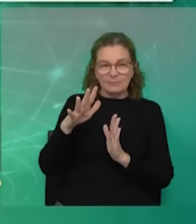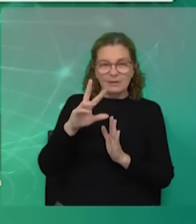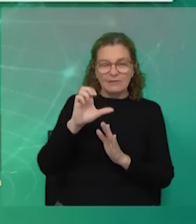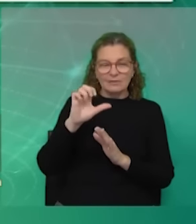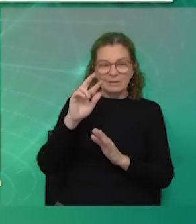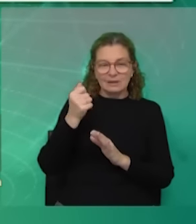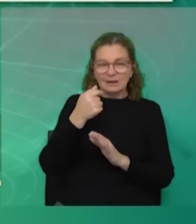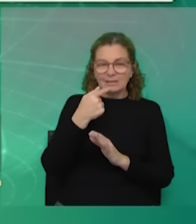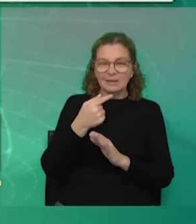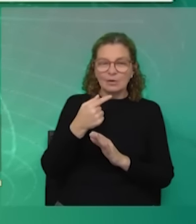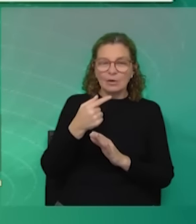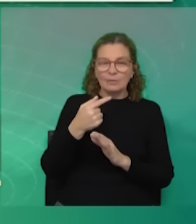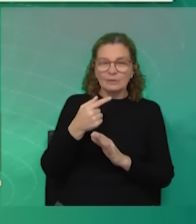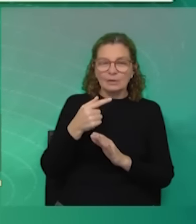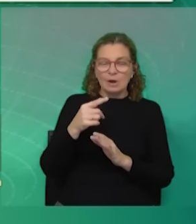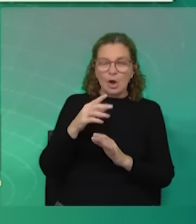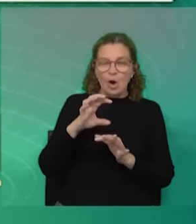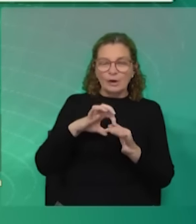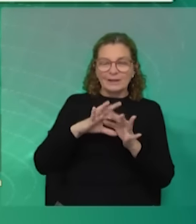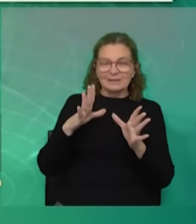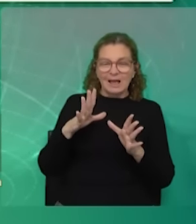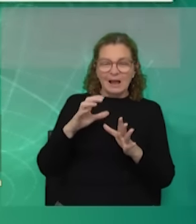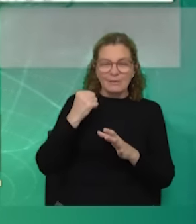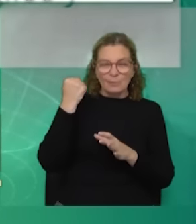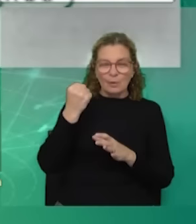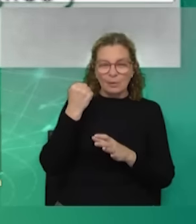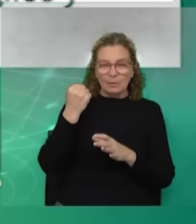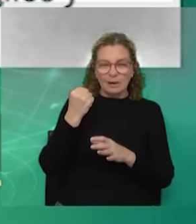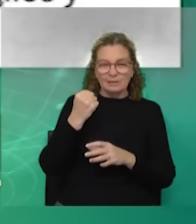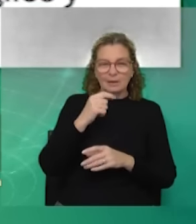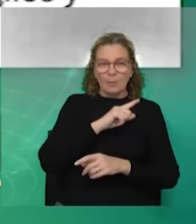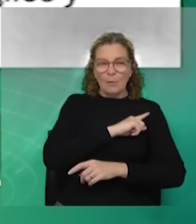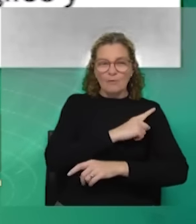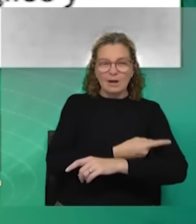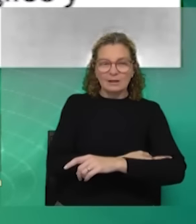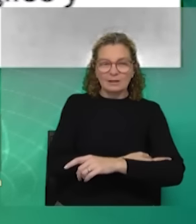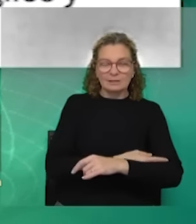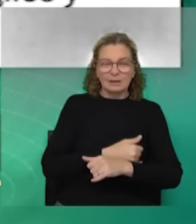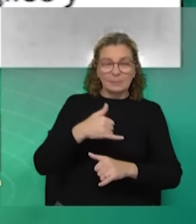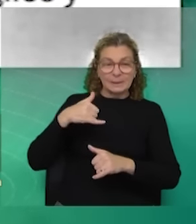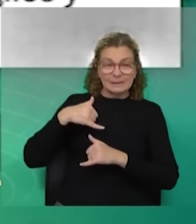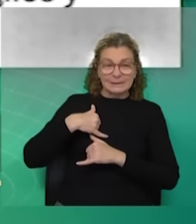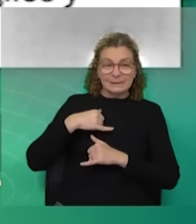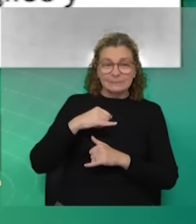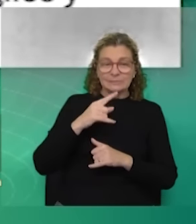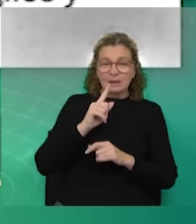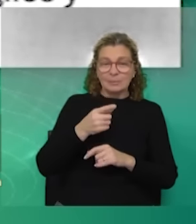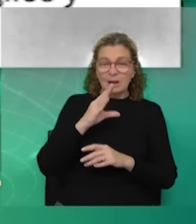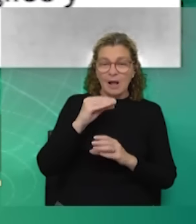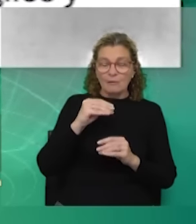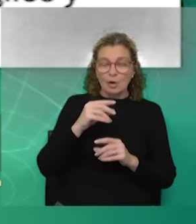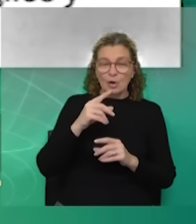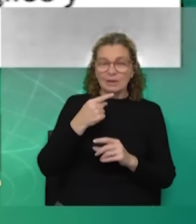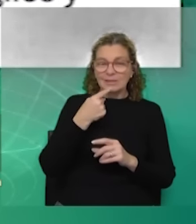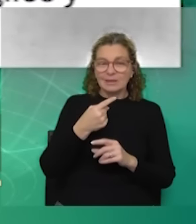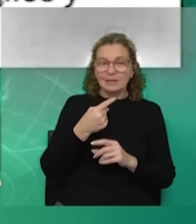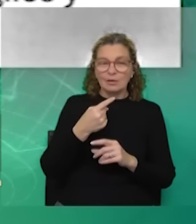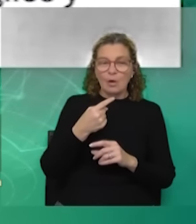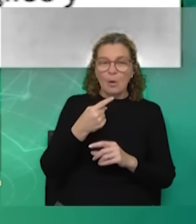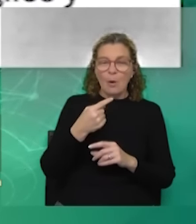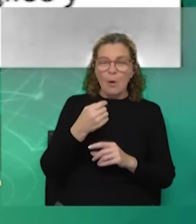parte con la reconocida sean los orientales tan ilustrados como valientes el líder de Cabildo abierto guido maní Ríos también habló en sus redes y dijo